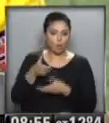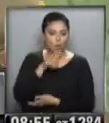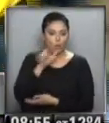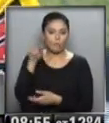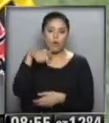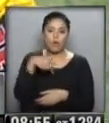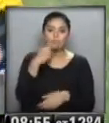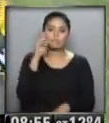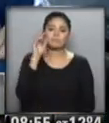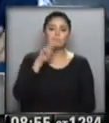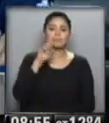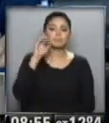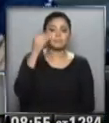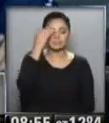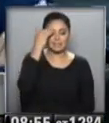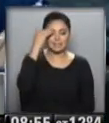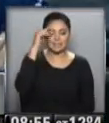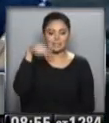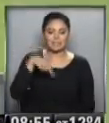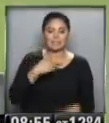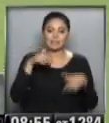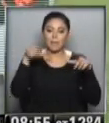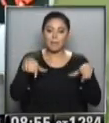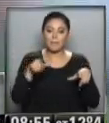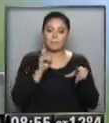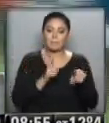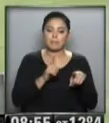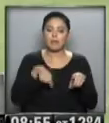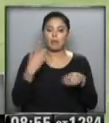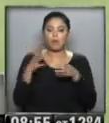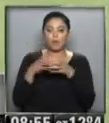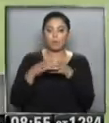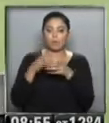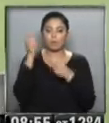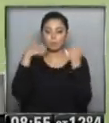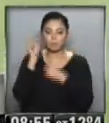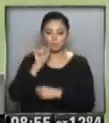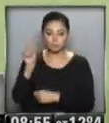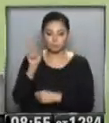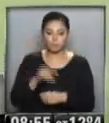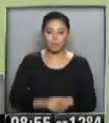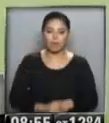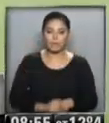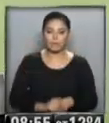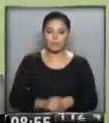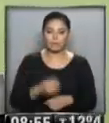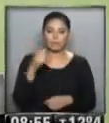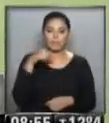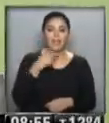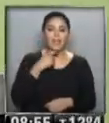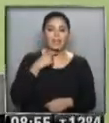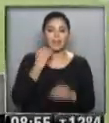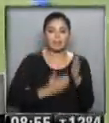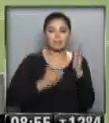20:15, enfrenta en su estadio a Olimpia de Paraguay, ya en octavos de final. Quiere hacer